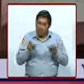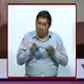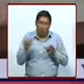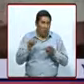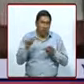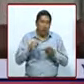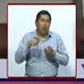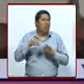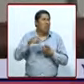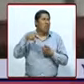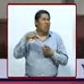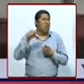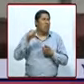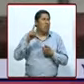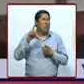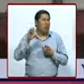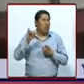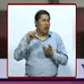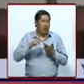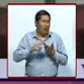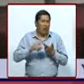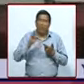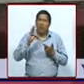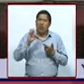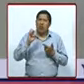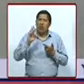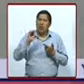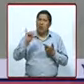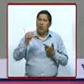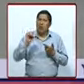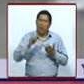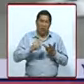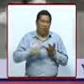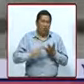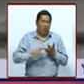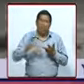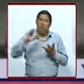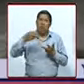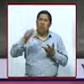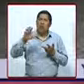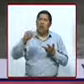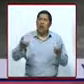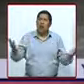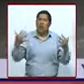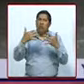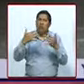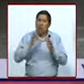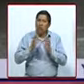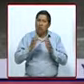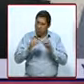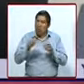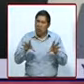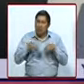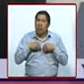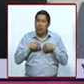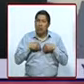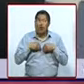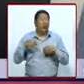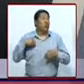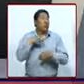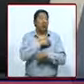presentes, está Patcaya, está Chaco igual, Bermejo, o sea, es un paro nacional esto. Este paro se lleva adelante con las